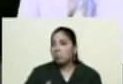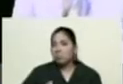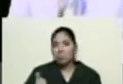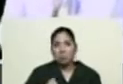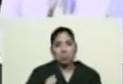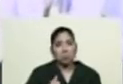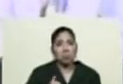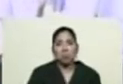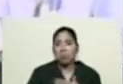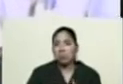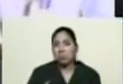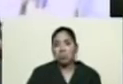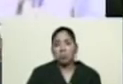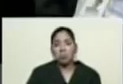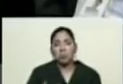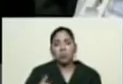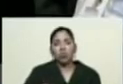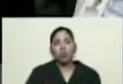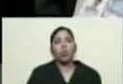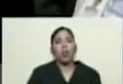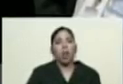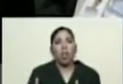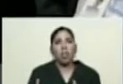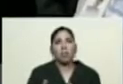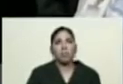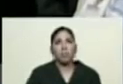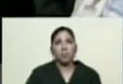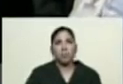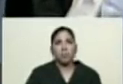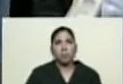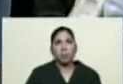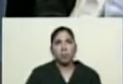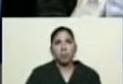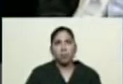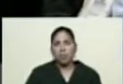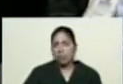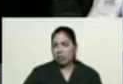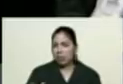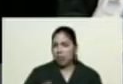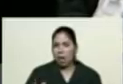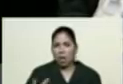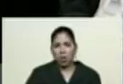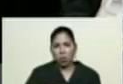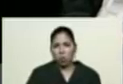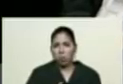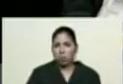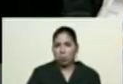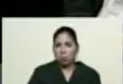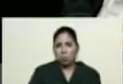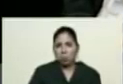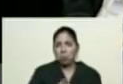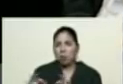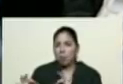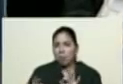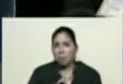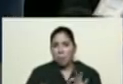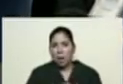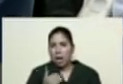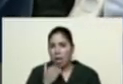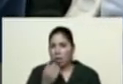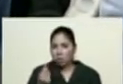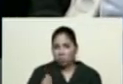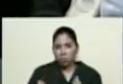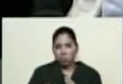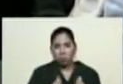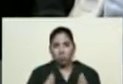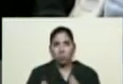vencer. Es bueno que lo sepan. Ya nosotros hemos preparado también nuestros escenarios. Ojalá podamos un